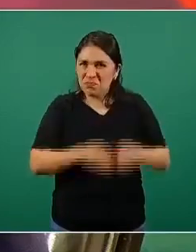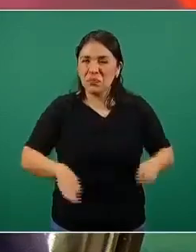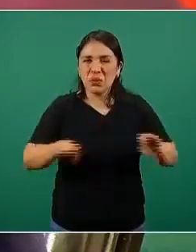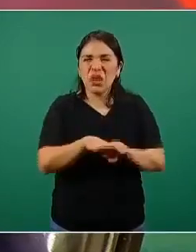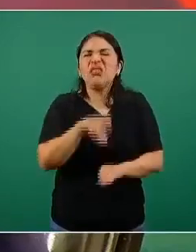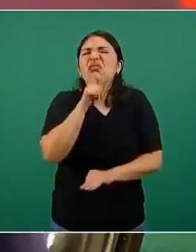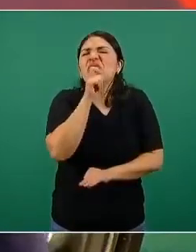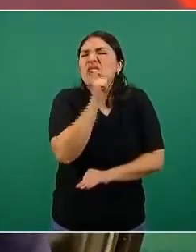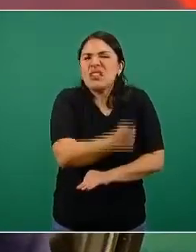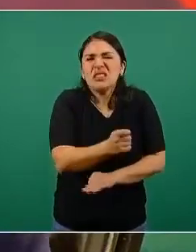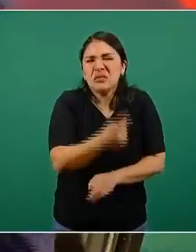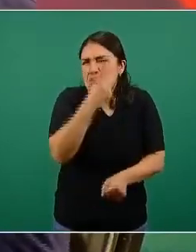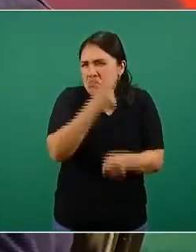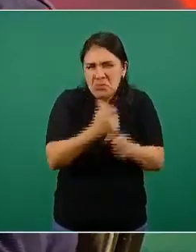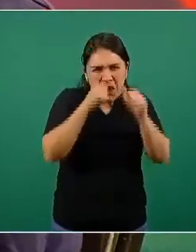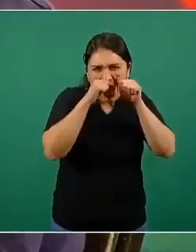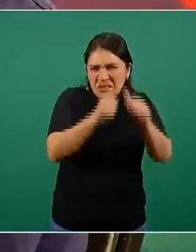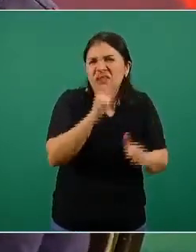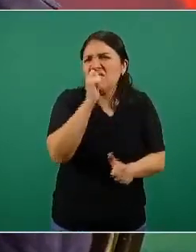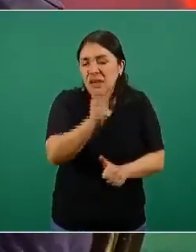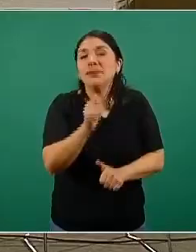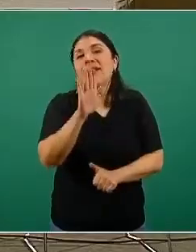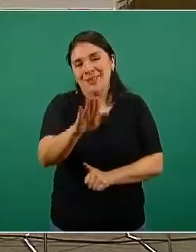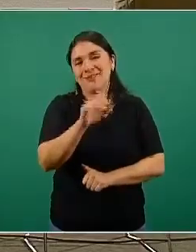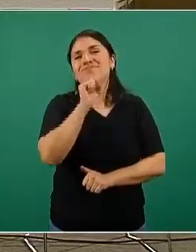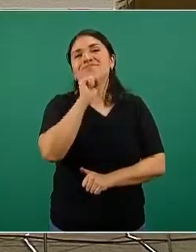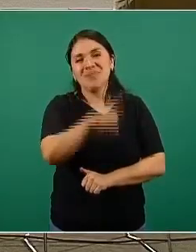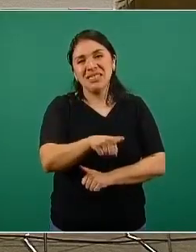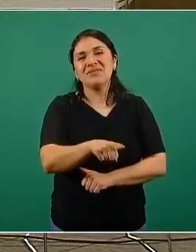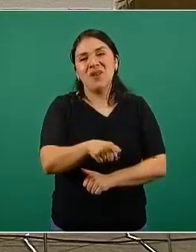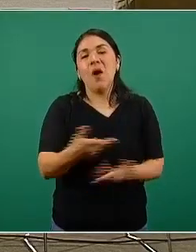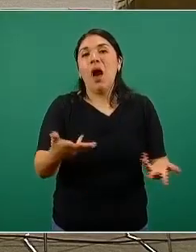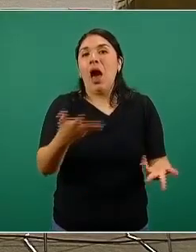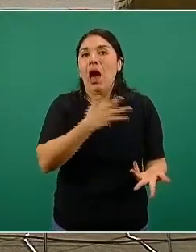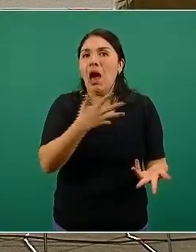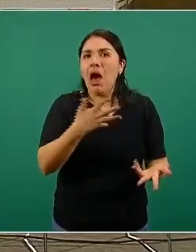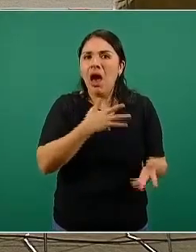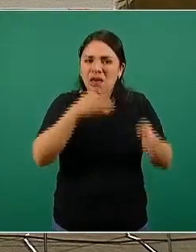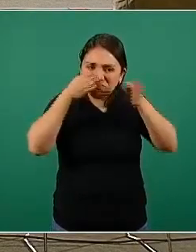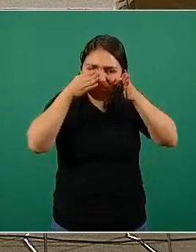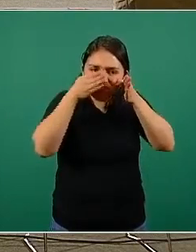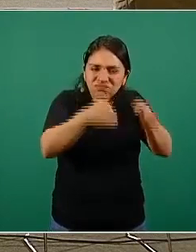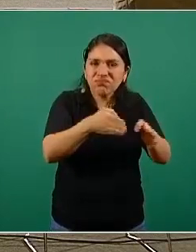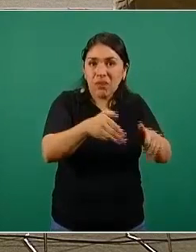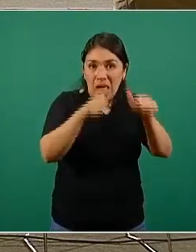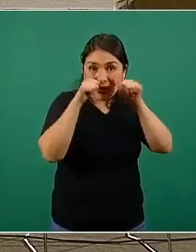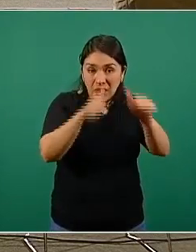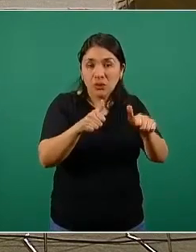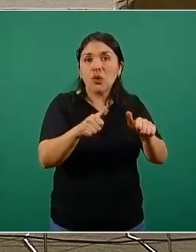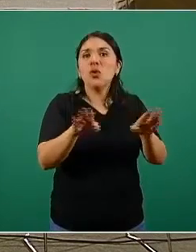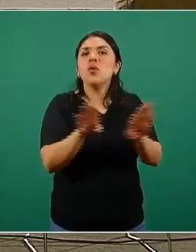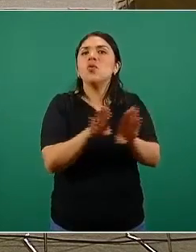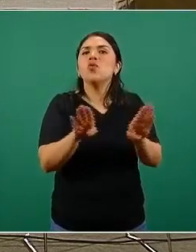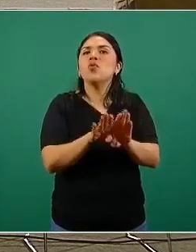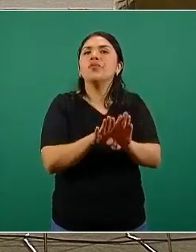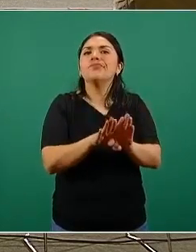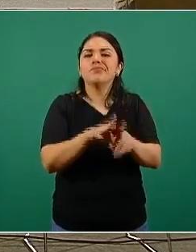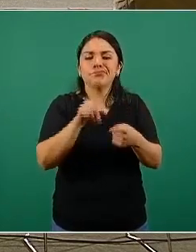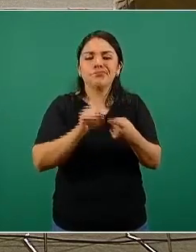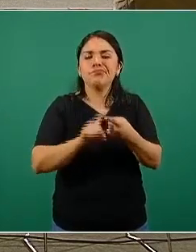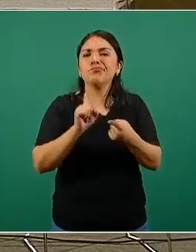es precisamente el tener un enfoque, por un lado un